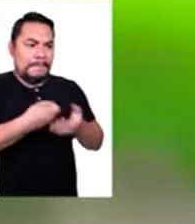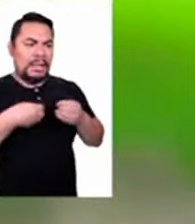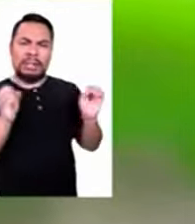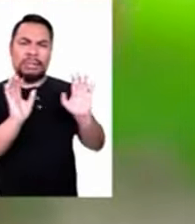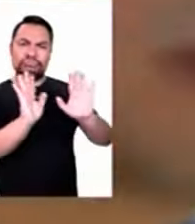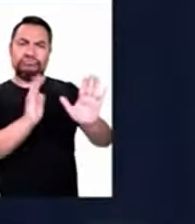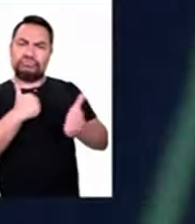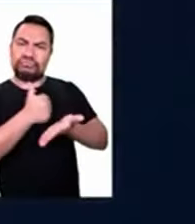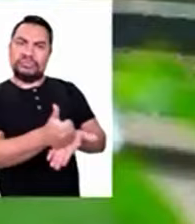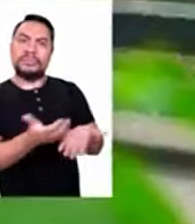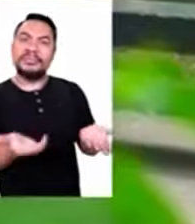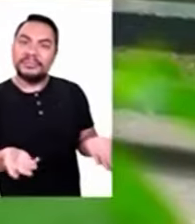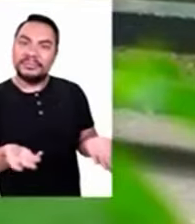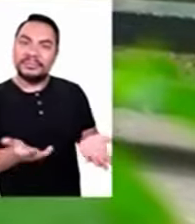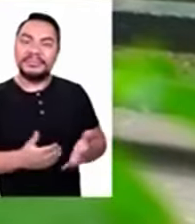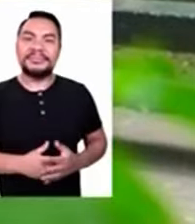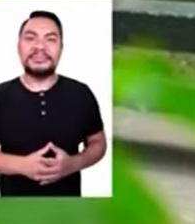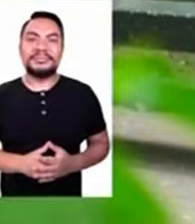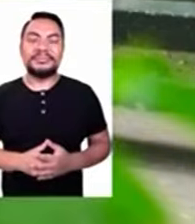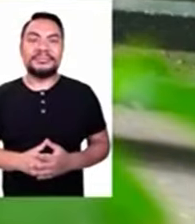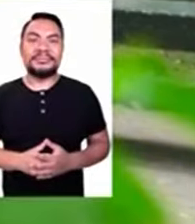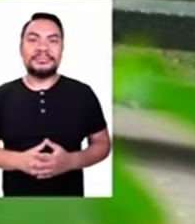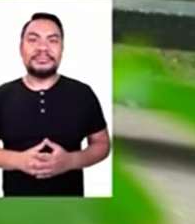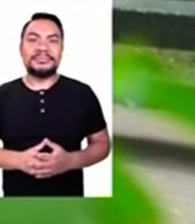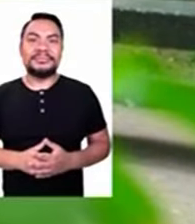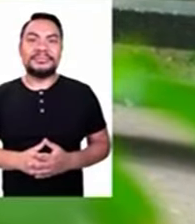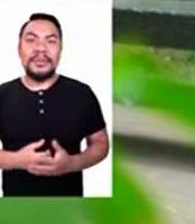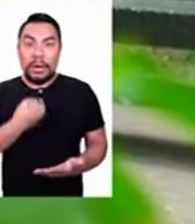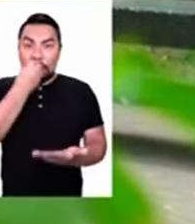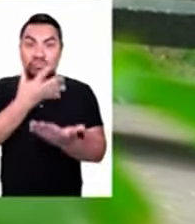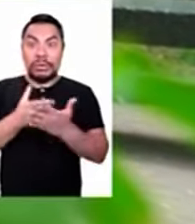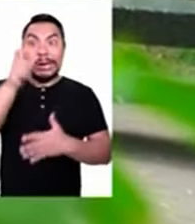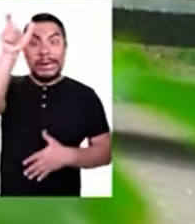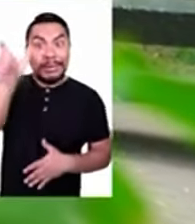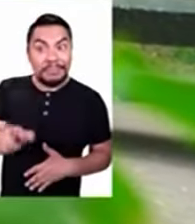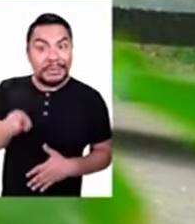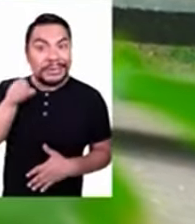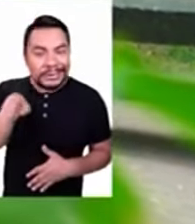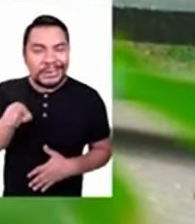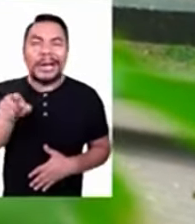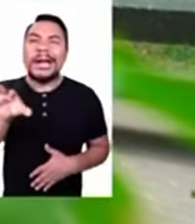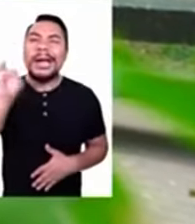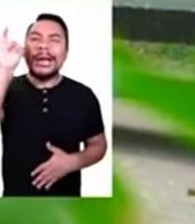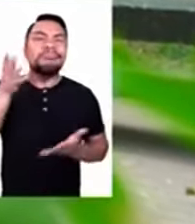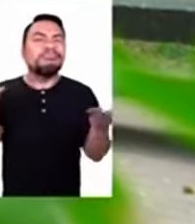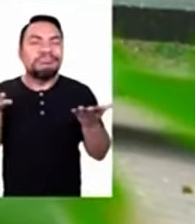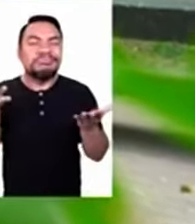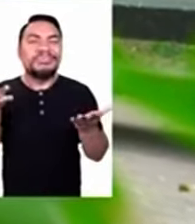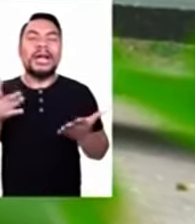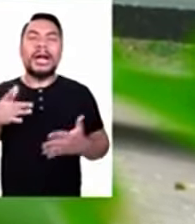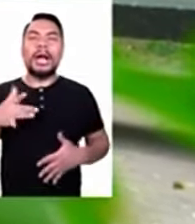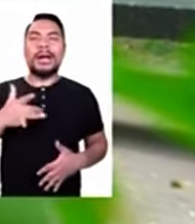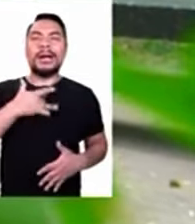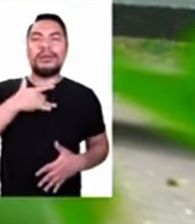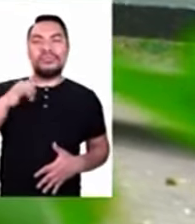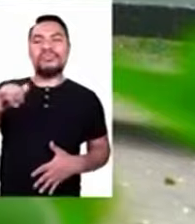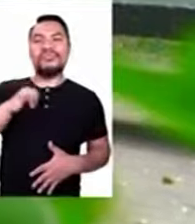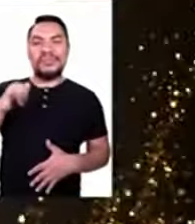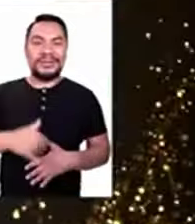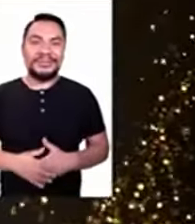esperar nada a cambio? Señora, permítame ayudarla. Un buen ciudadano elige la empatía.